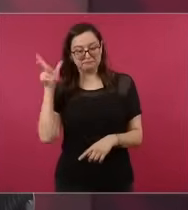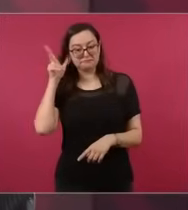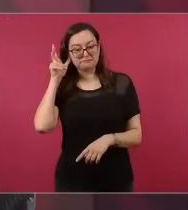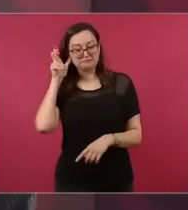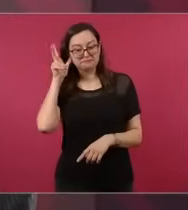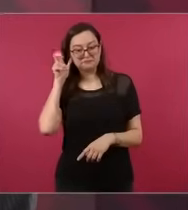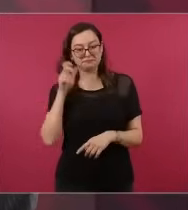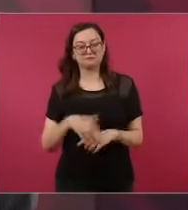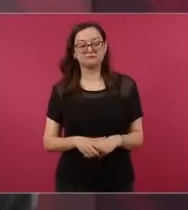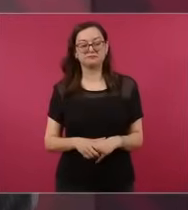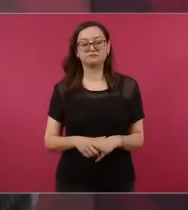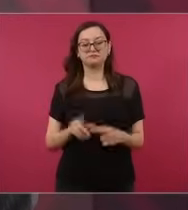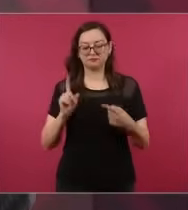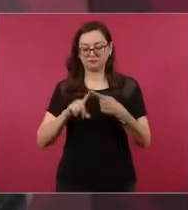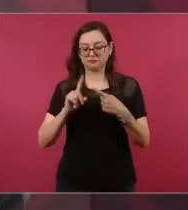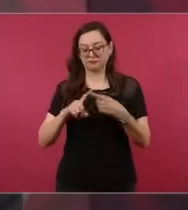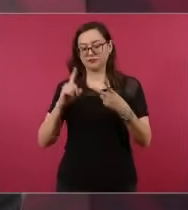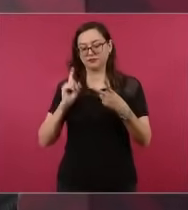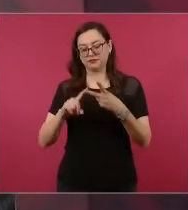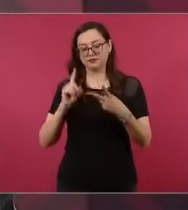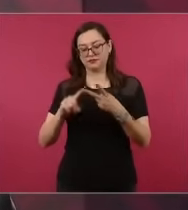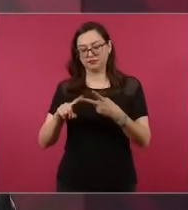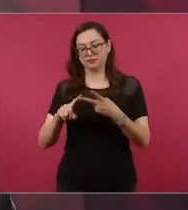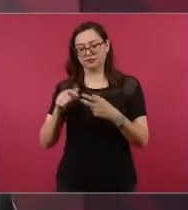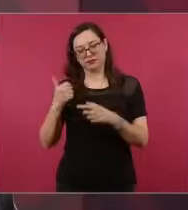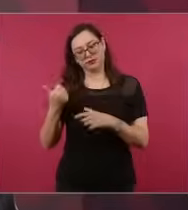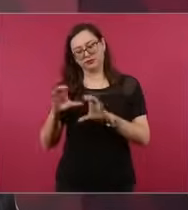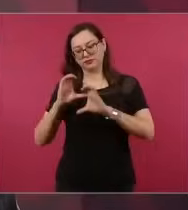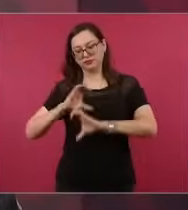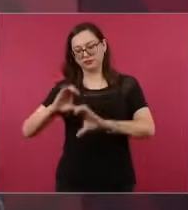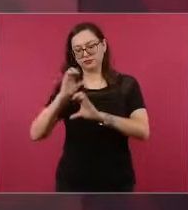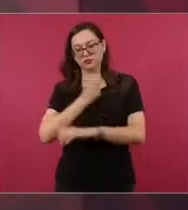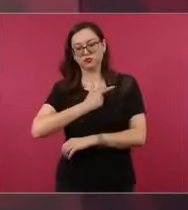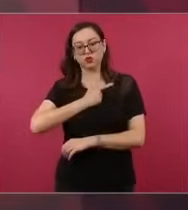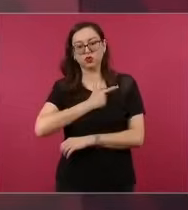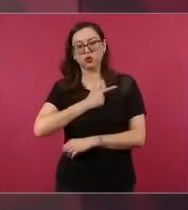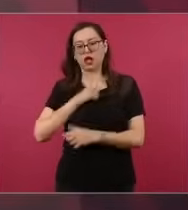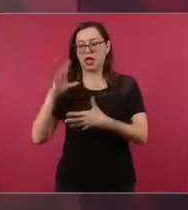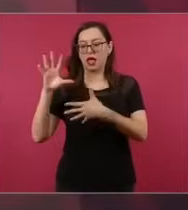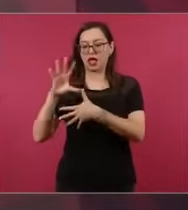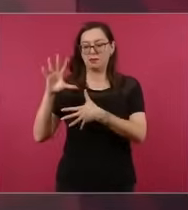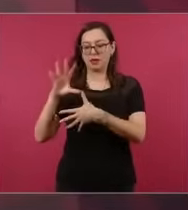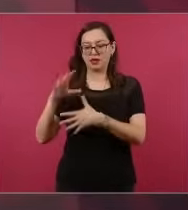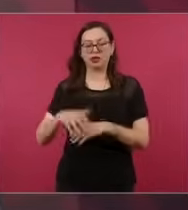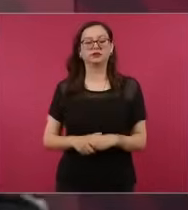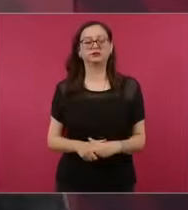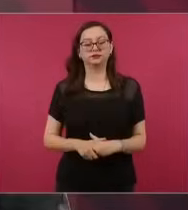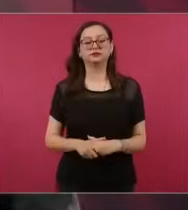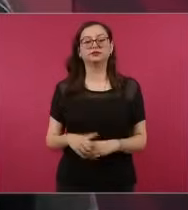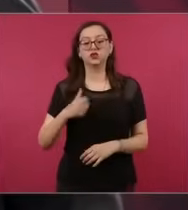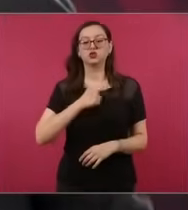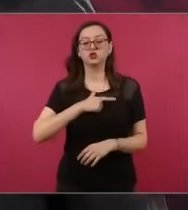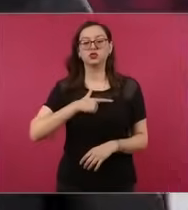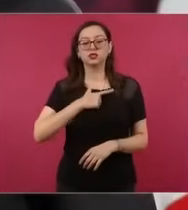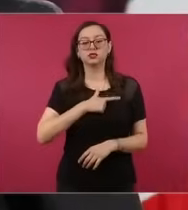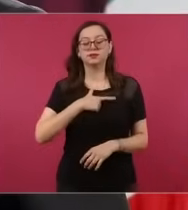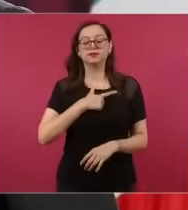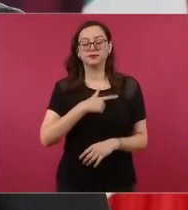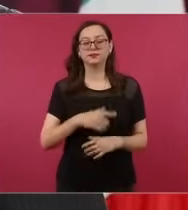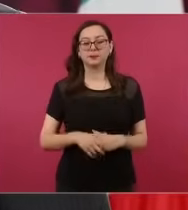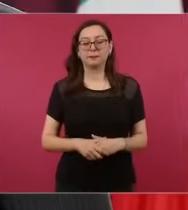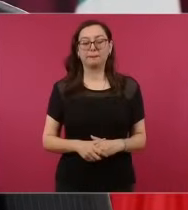Esa y América, que es otra canción que me gusta mucho, del nuevo disco de Silvio,